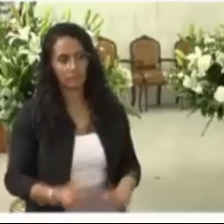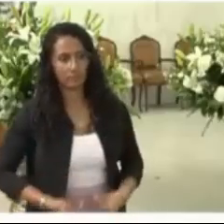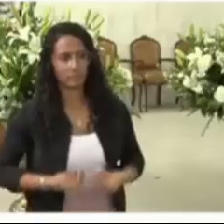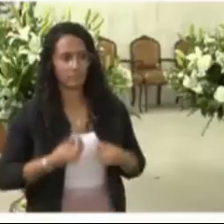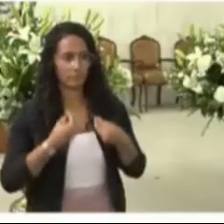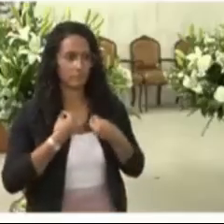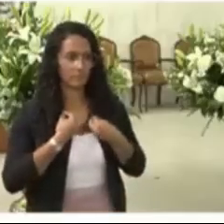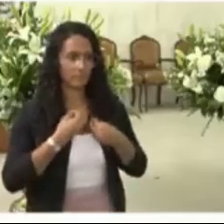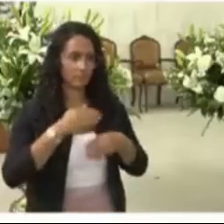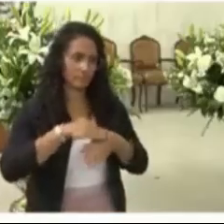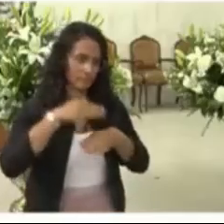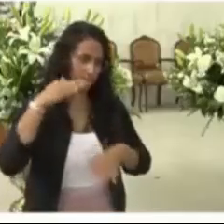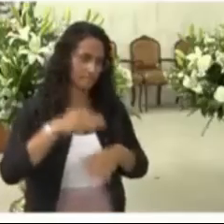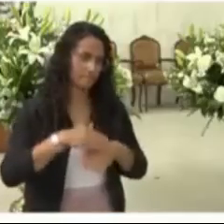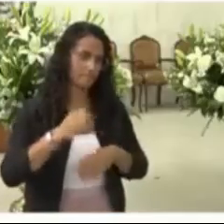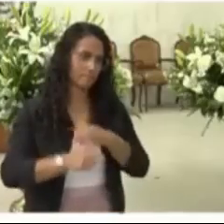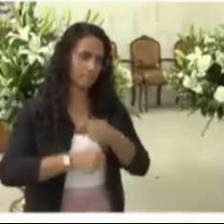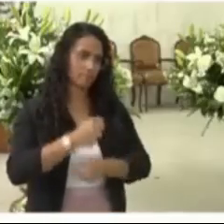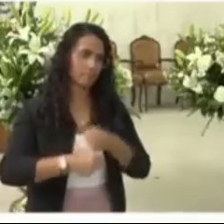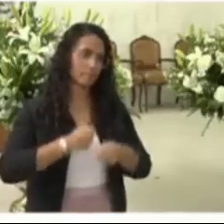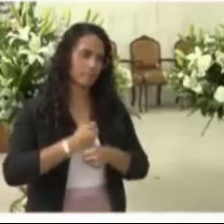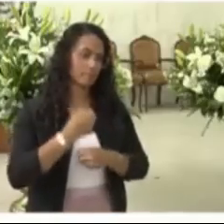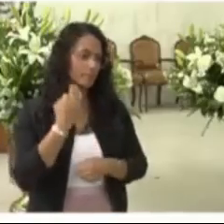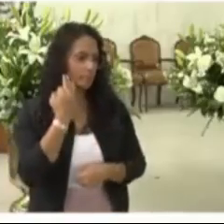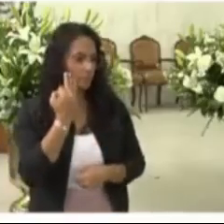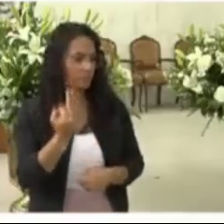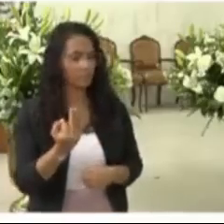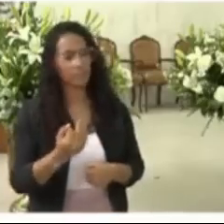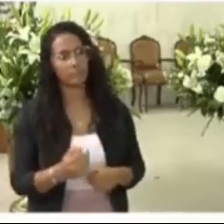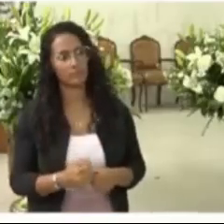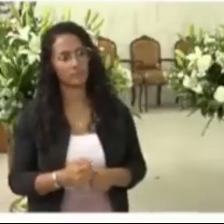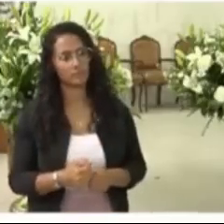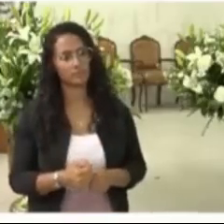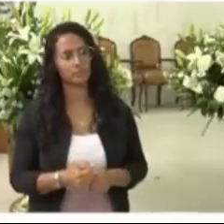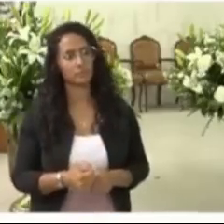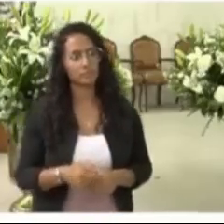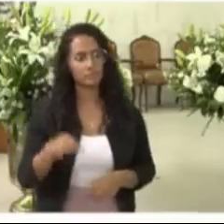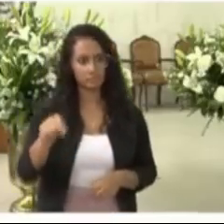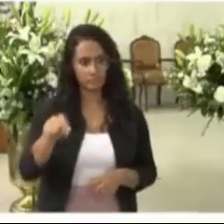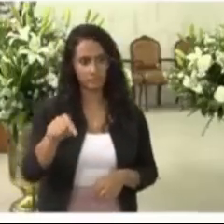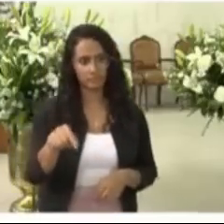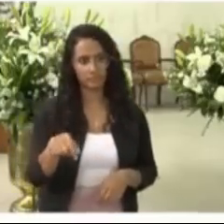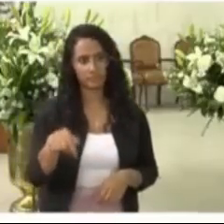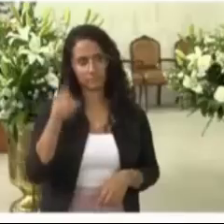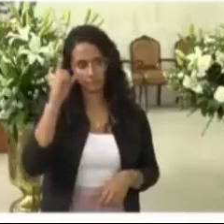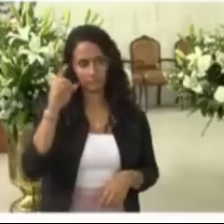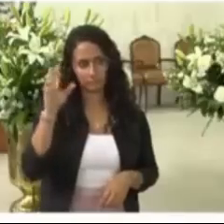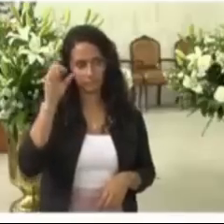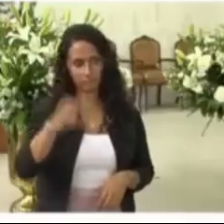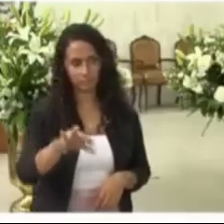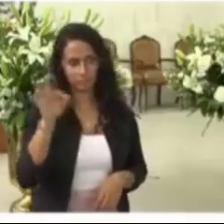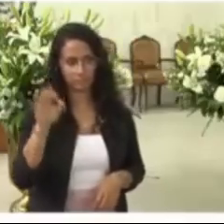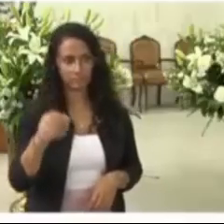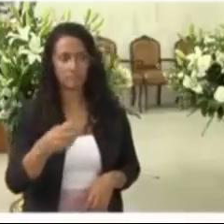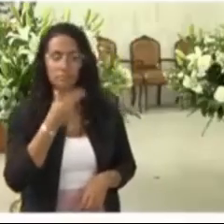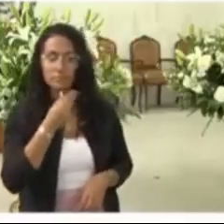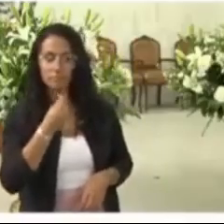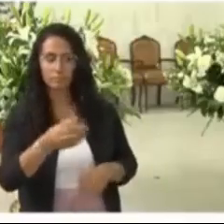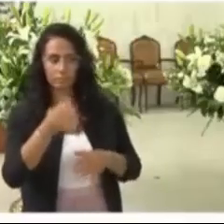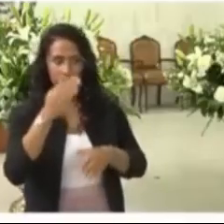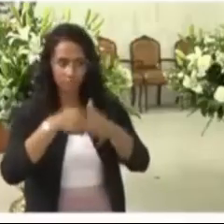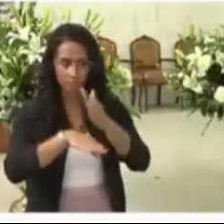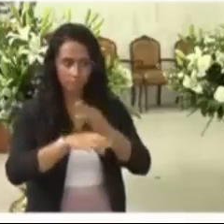Dios volvió a hablar a Isaías para decirle: ve con el rey, porque él se